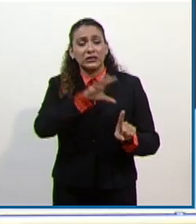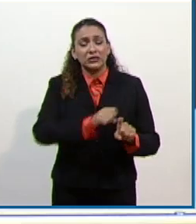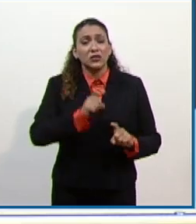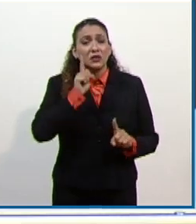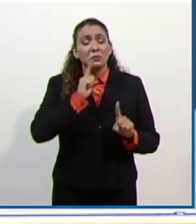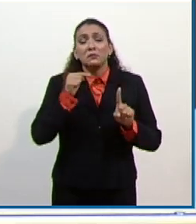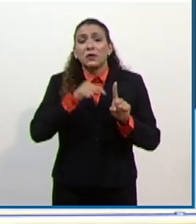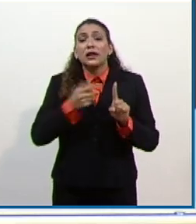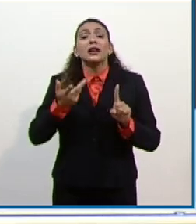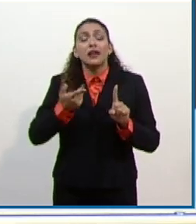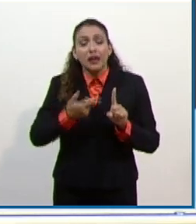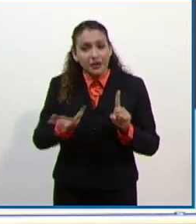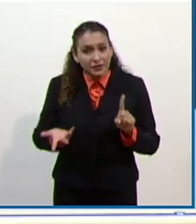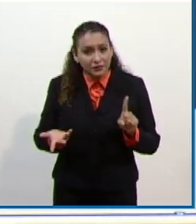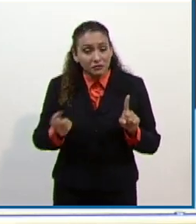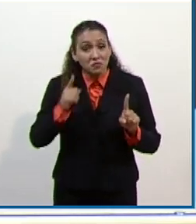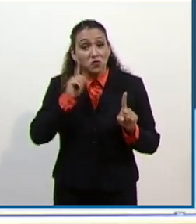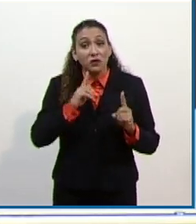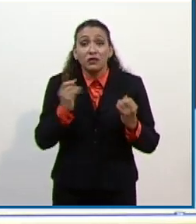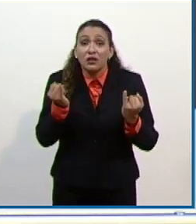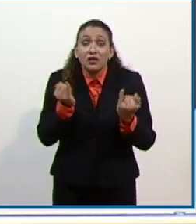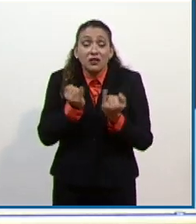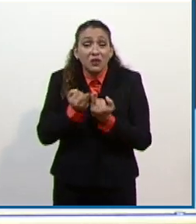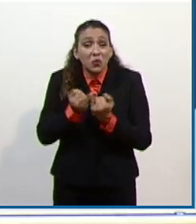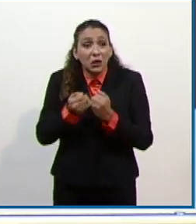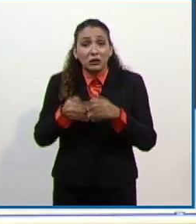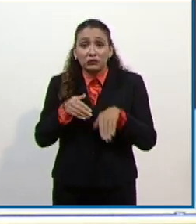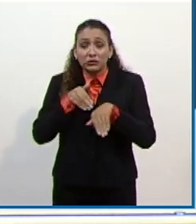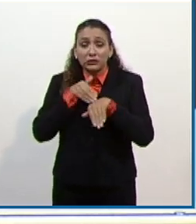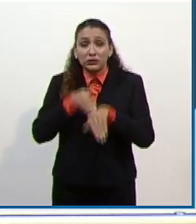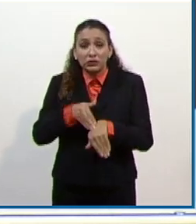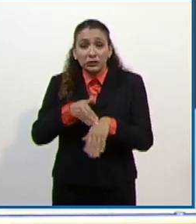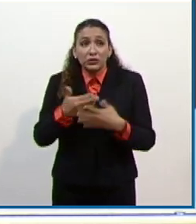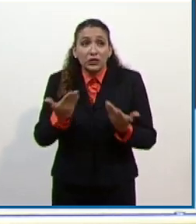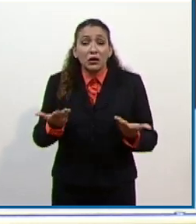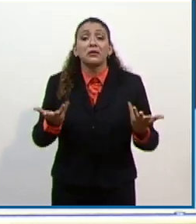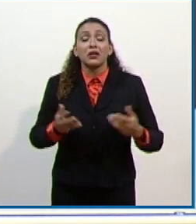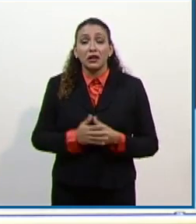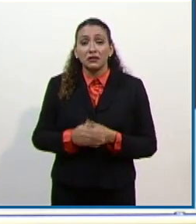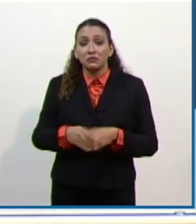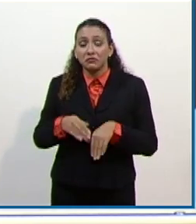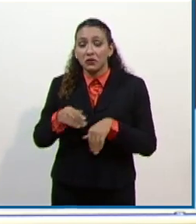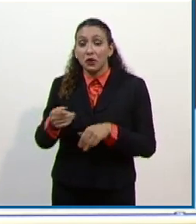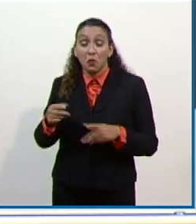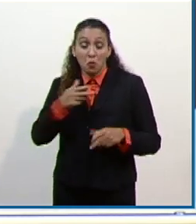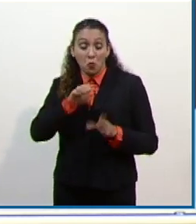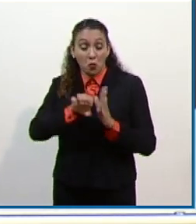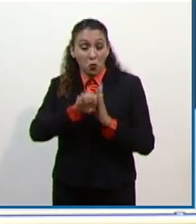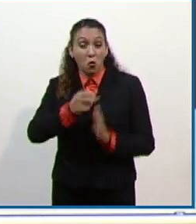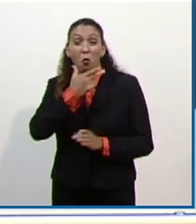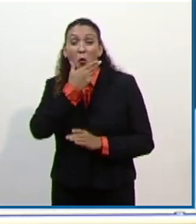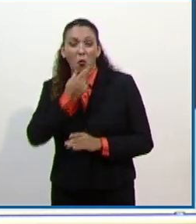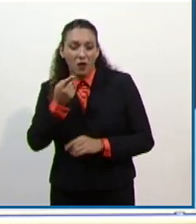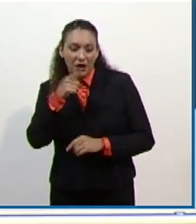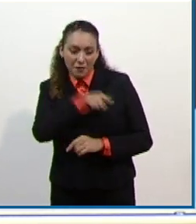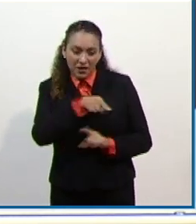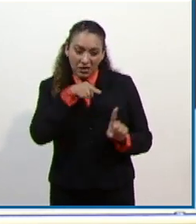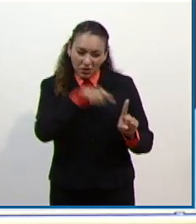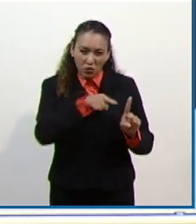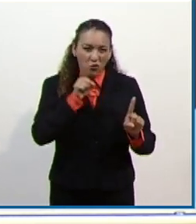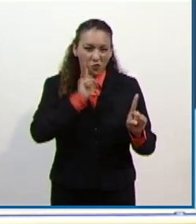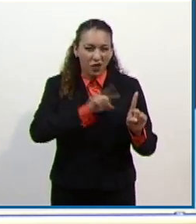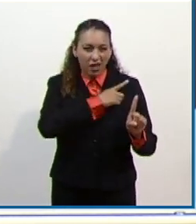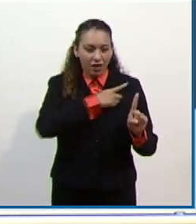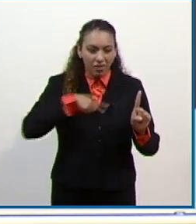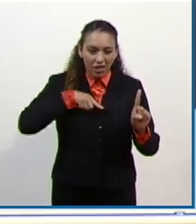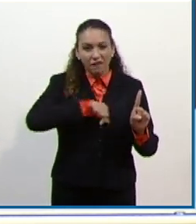mismas participando de alguna manera en la comisión del delito en perjuicio de otras víctimas,